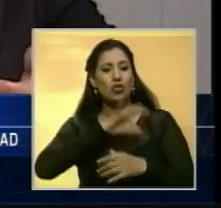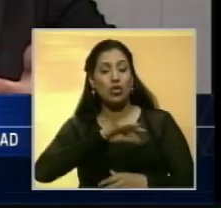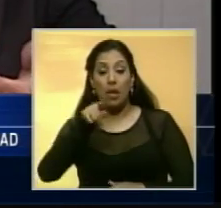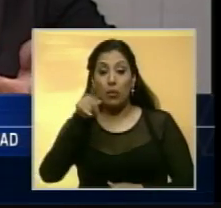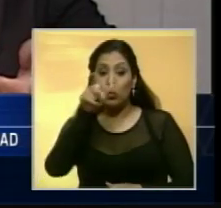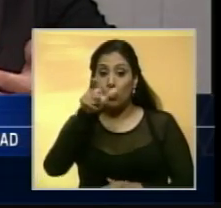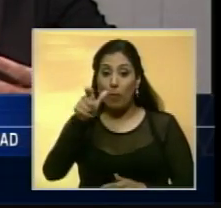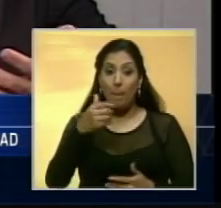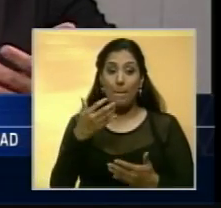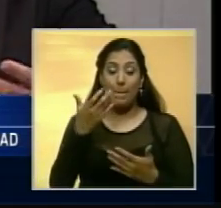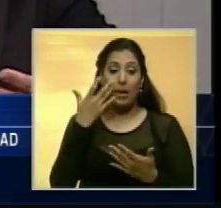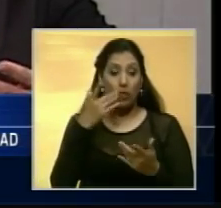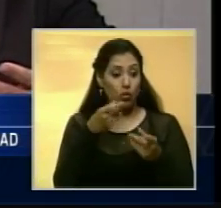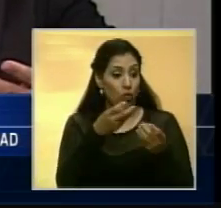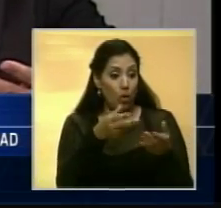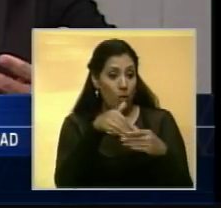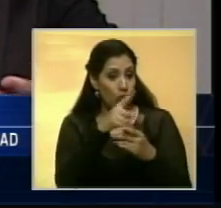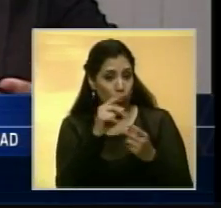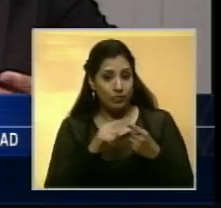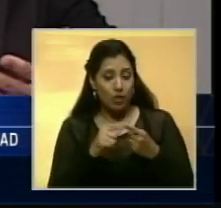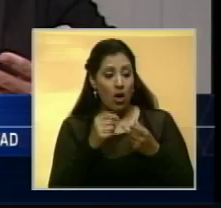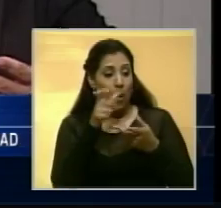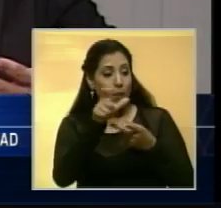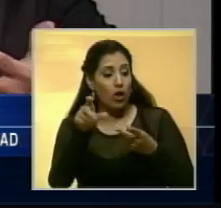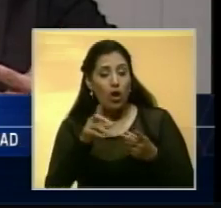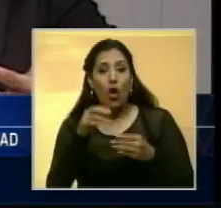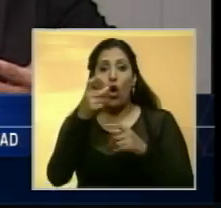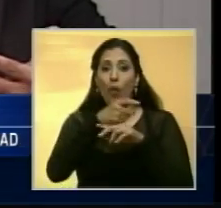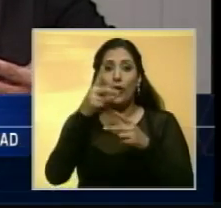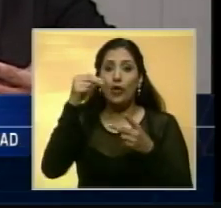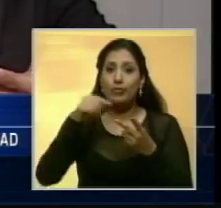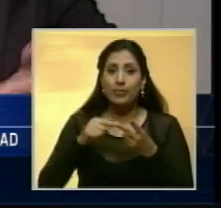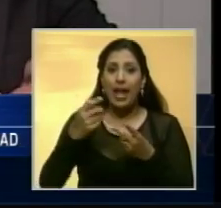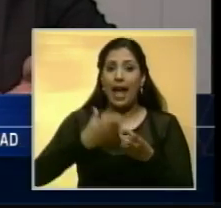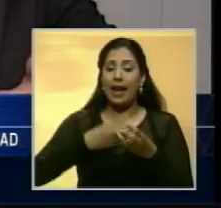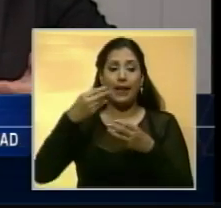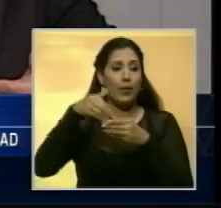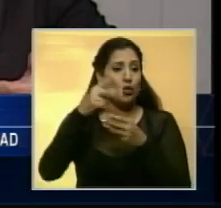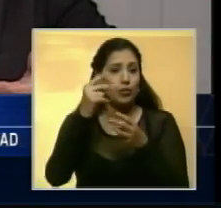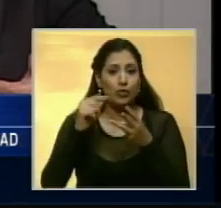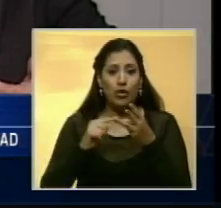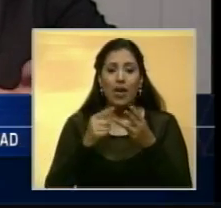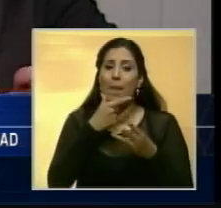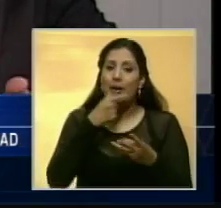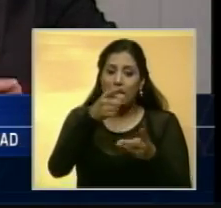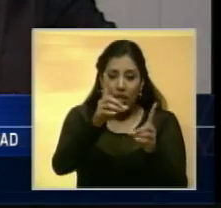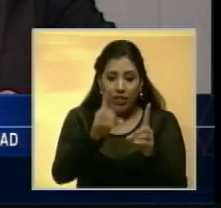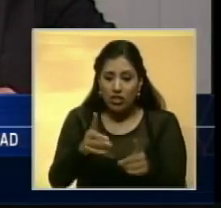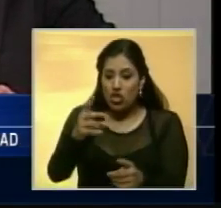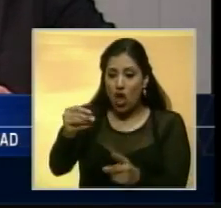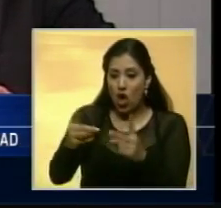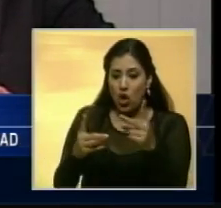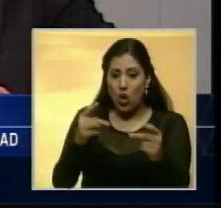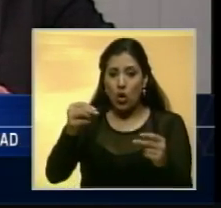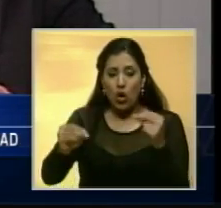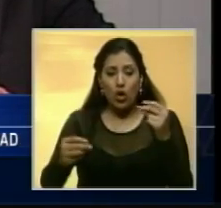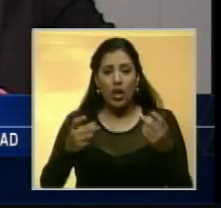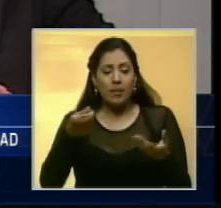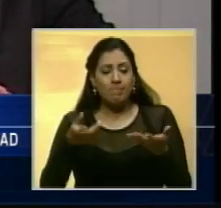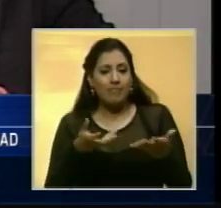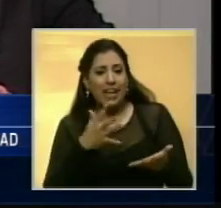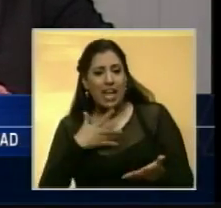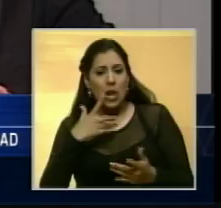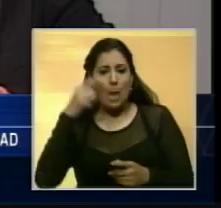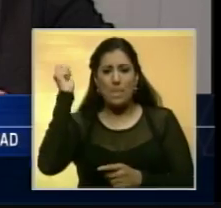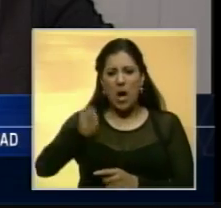no le das a la gente, no le das al referéndum, no le das elecciones de gobernador, no le das elecciones de alcalde, no le das posibilidades de que decida, le